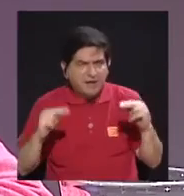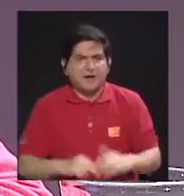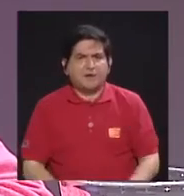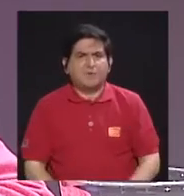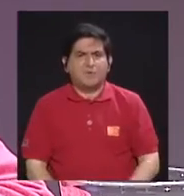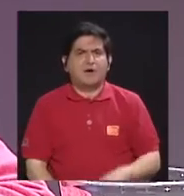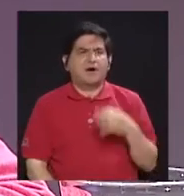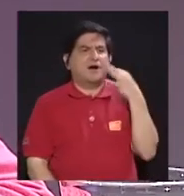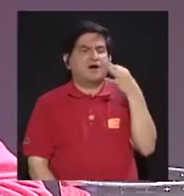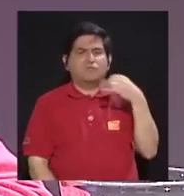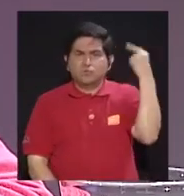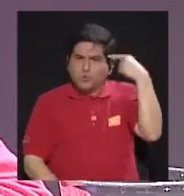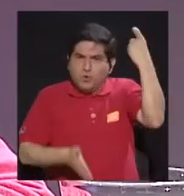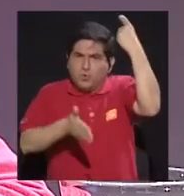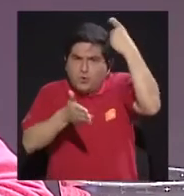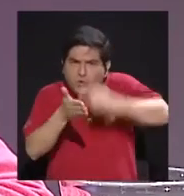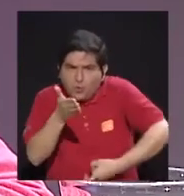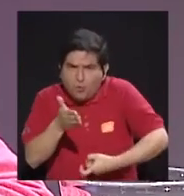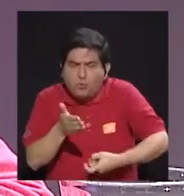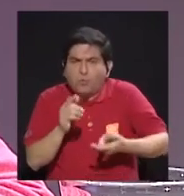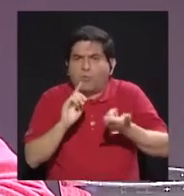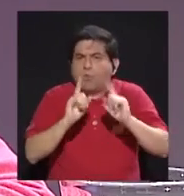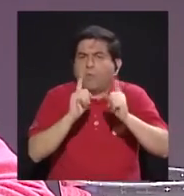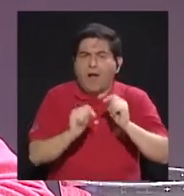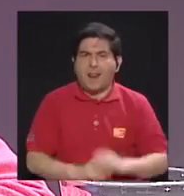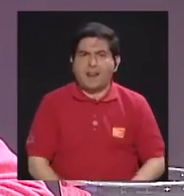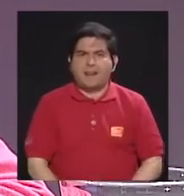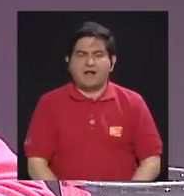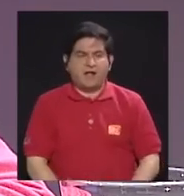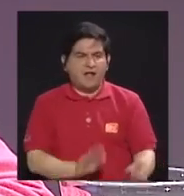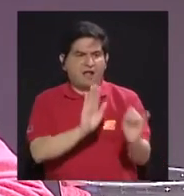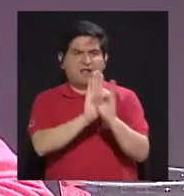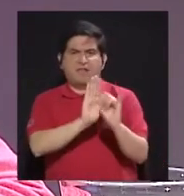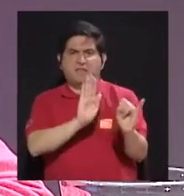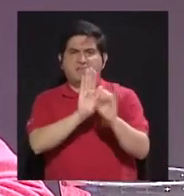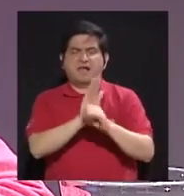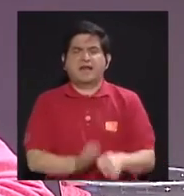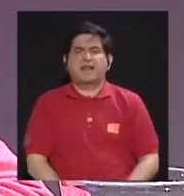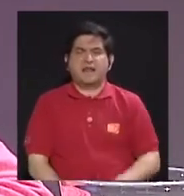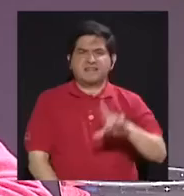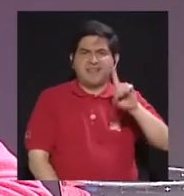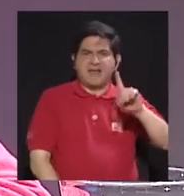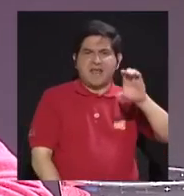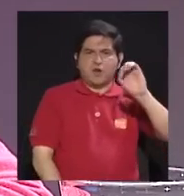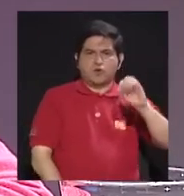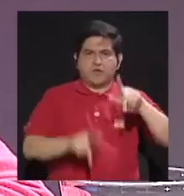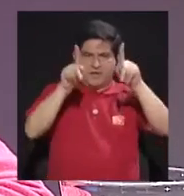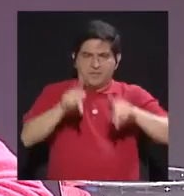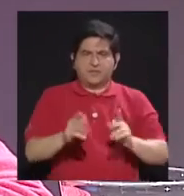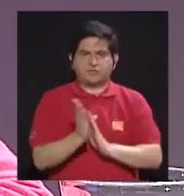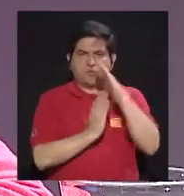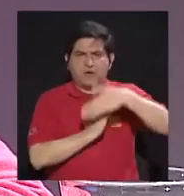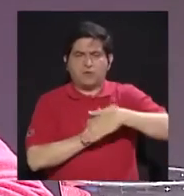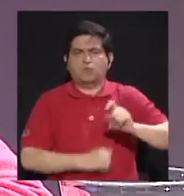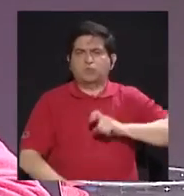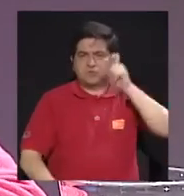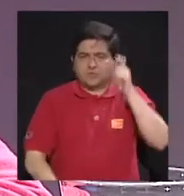llegar a haber una dictadura fue la identificación de Daniel Ortega con un abusador sexual.